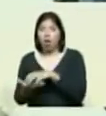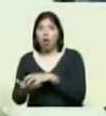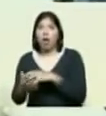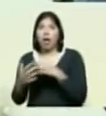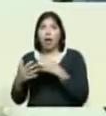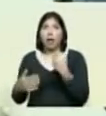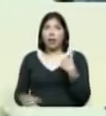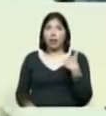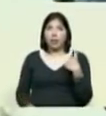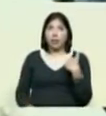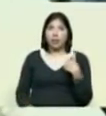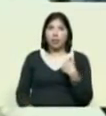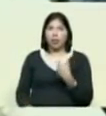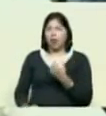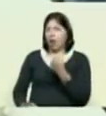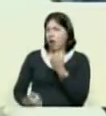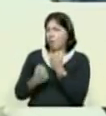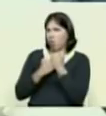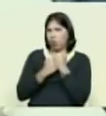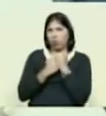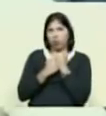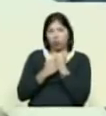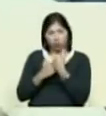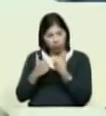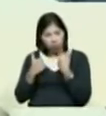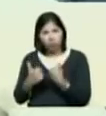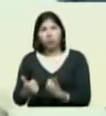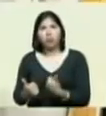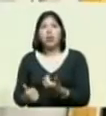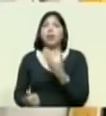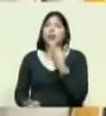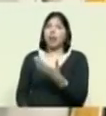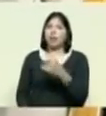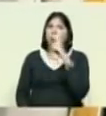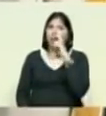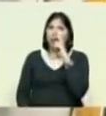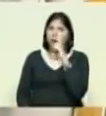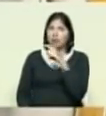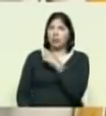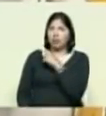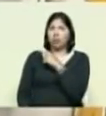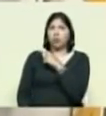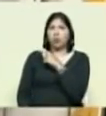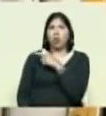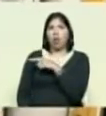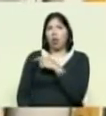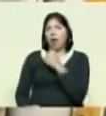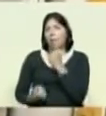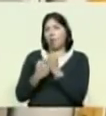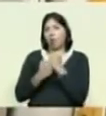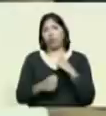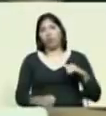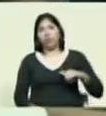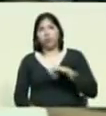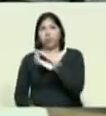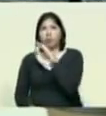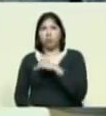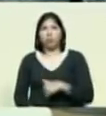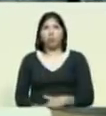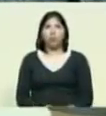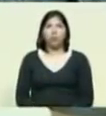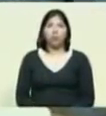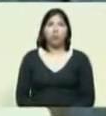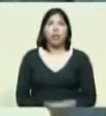presidente que nos dio este canal aéreo humanitario. Considero de que aquí en Venezuela